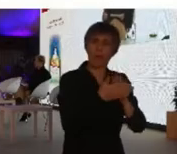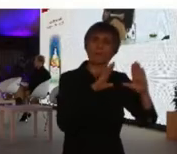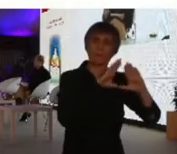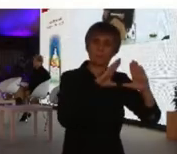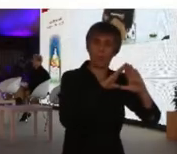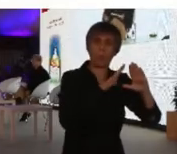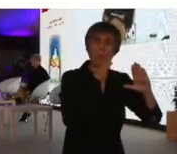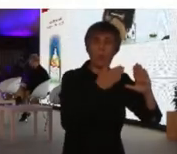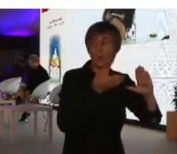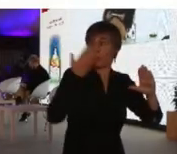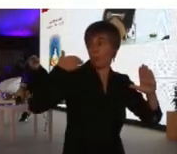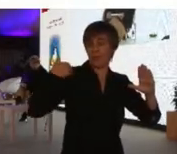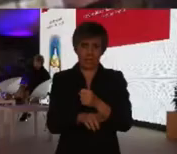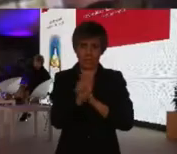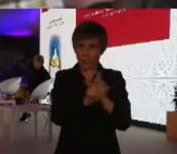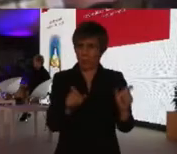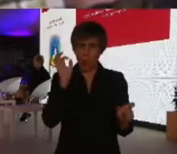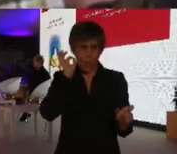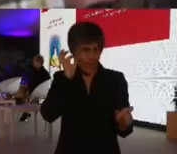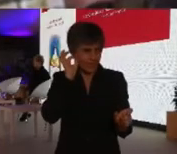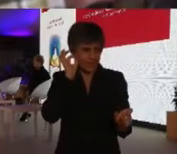construir un proyecto para el futuro.